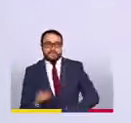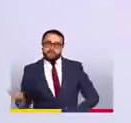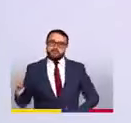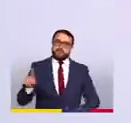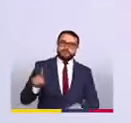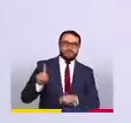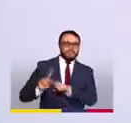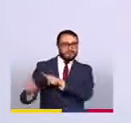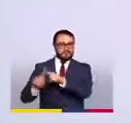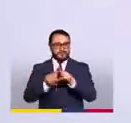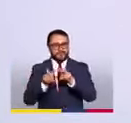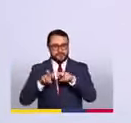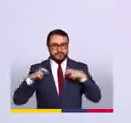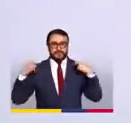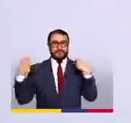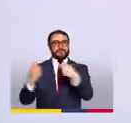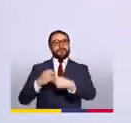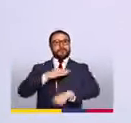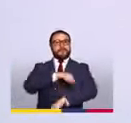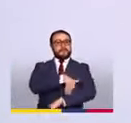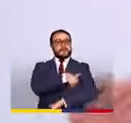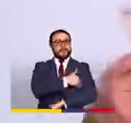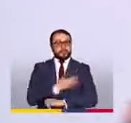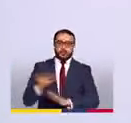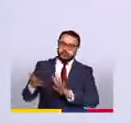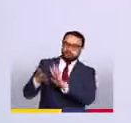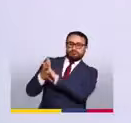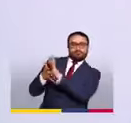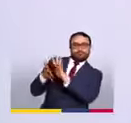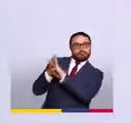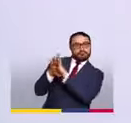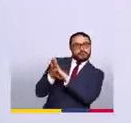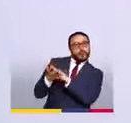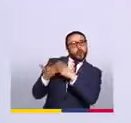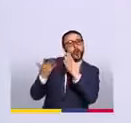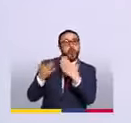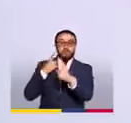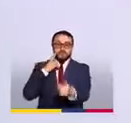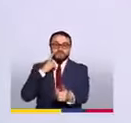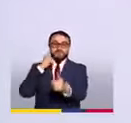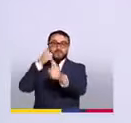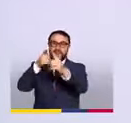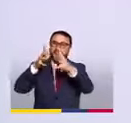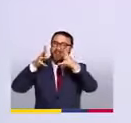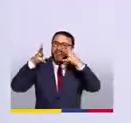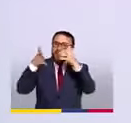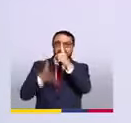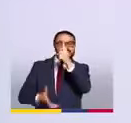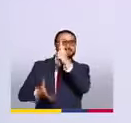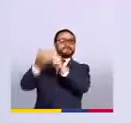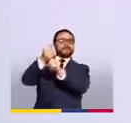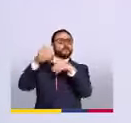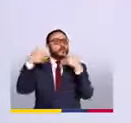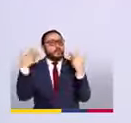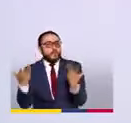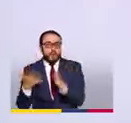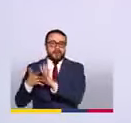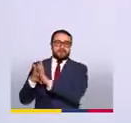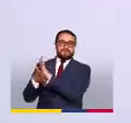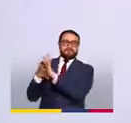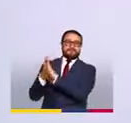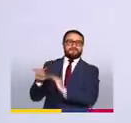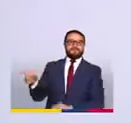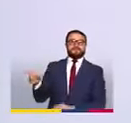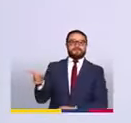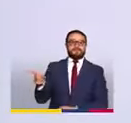de ministros y funcionarios cómo es que hemos logrado este enorme éxito en la salud en Colombia. Tasas